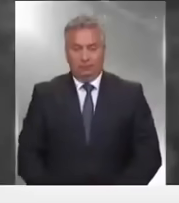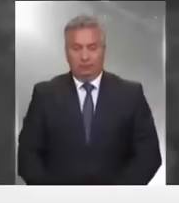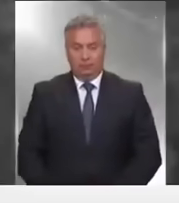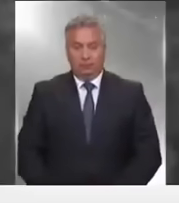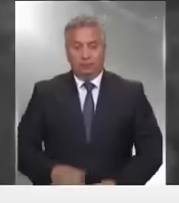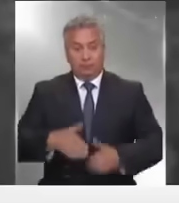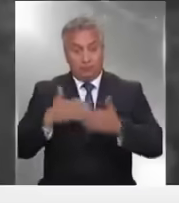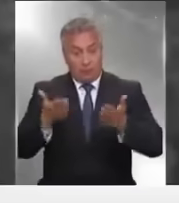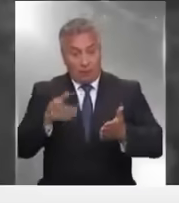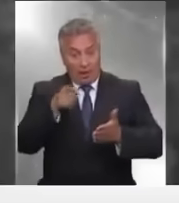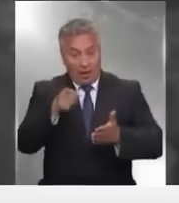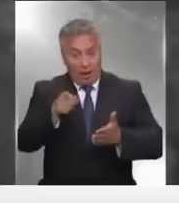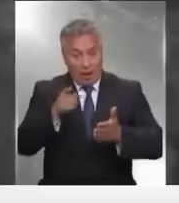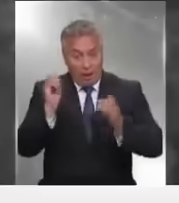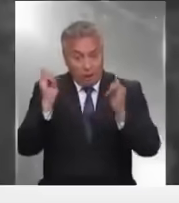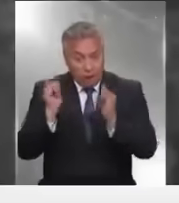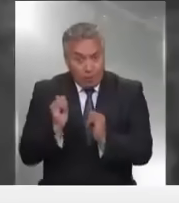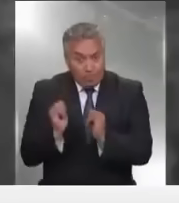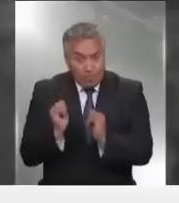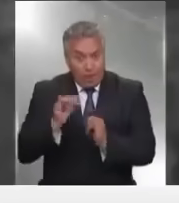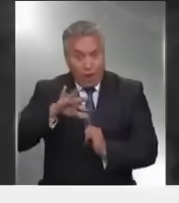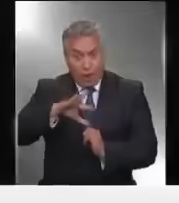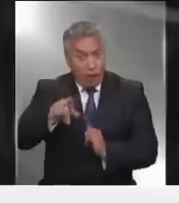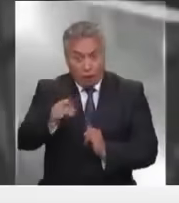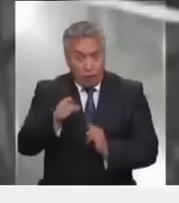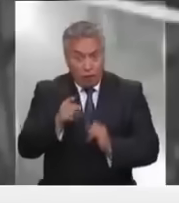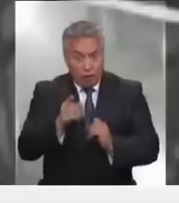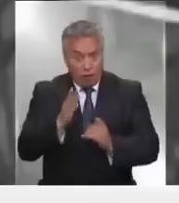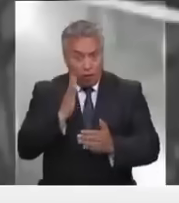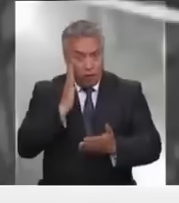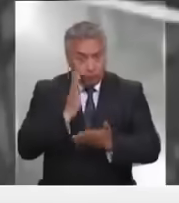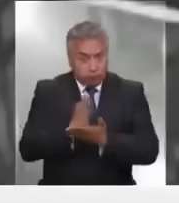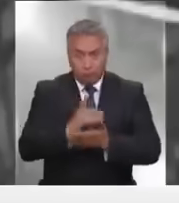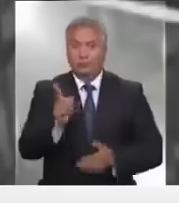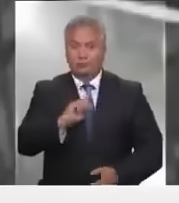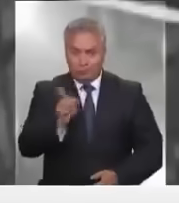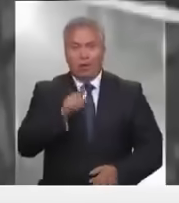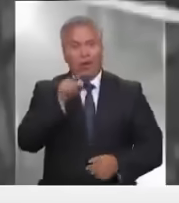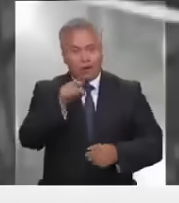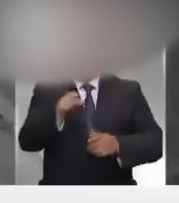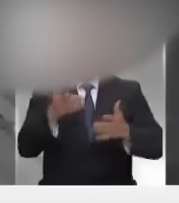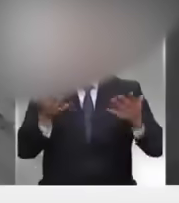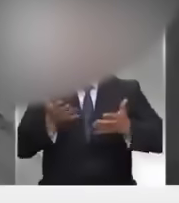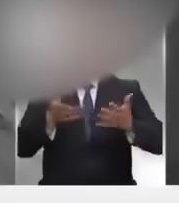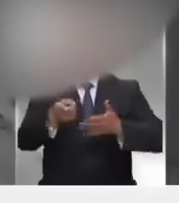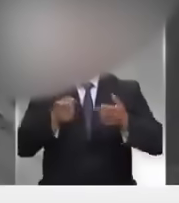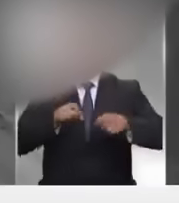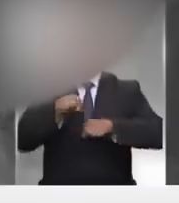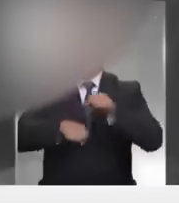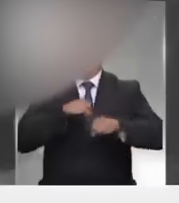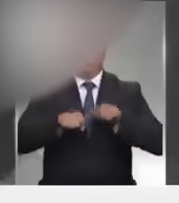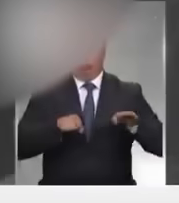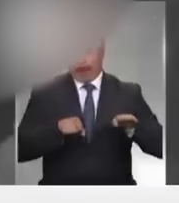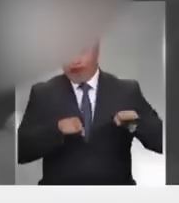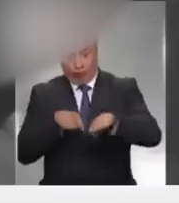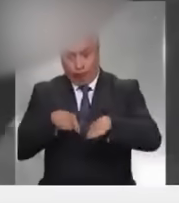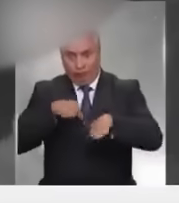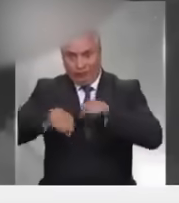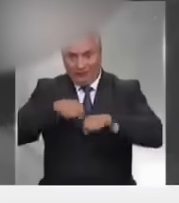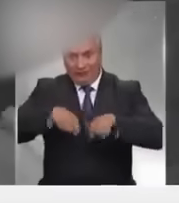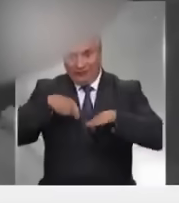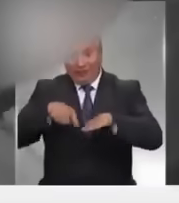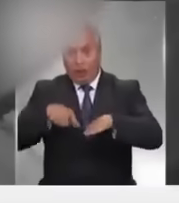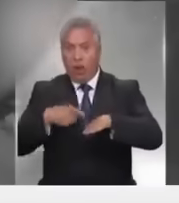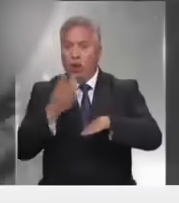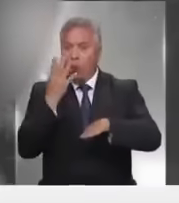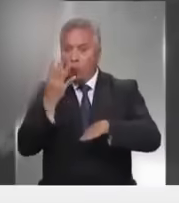Pero este tipo de robo no se detienen. En este registro vemos cómo este auto intercepta al ciclista. De él descienden